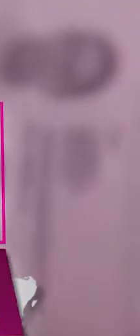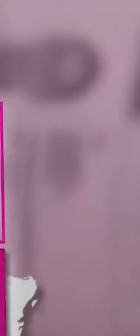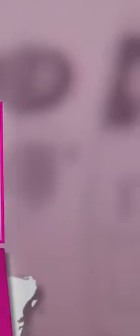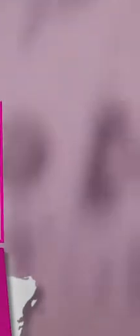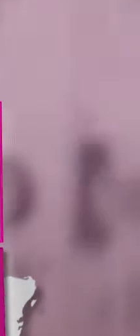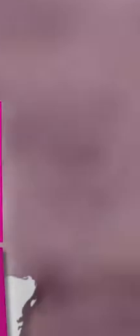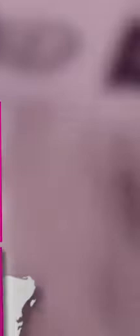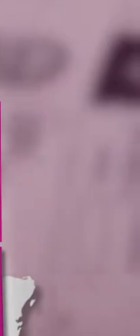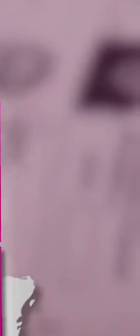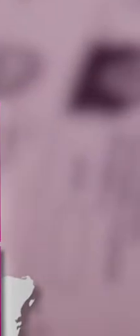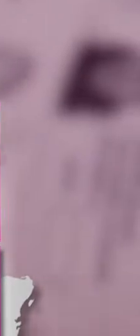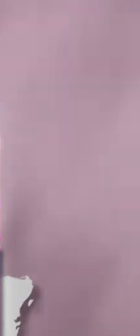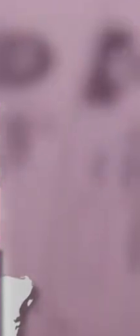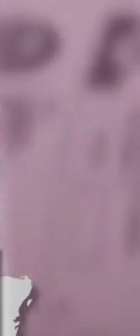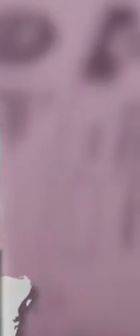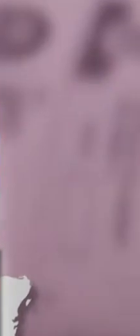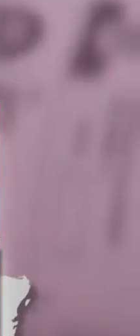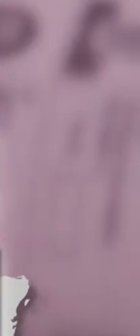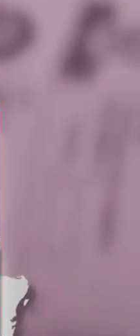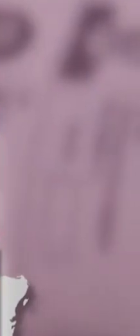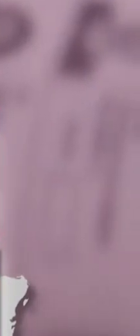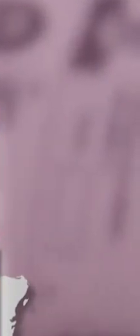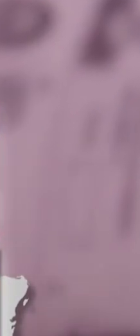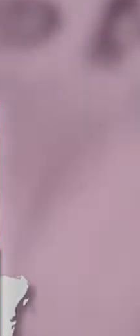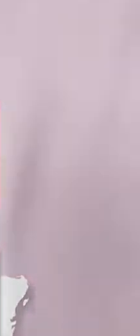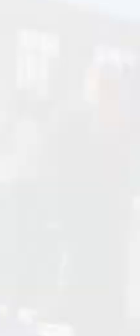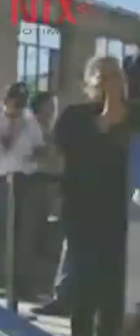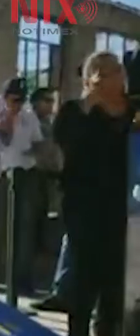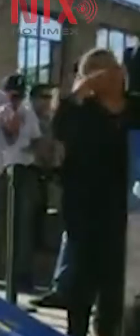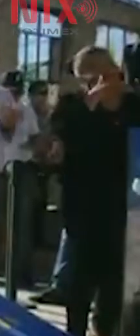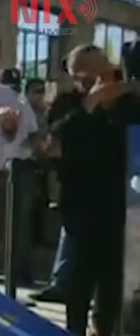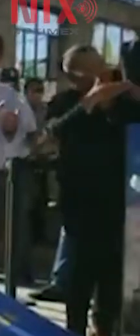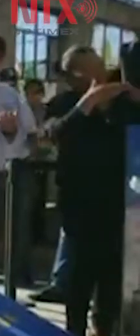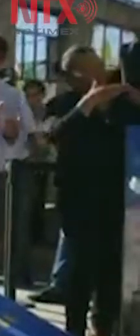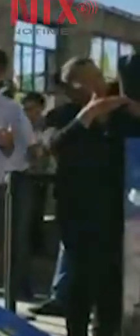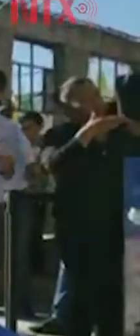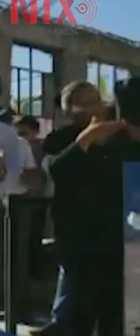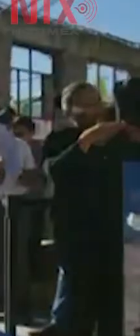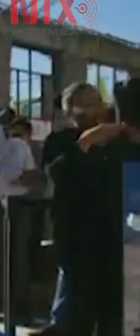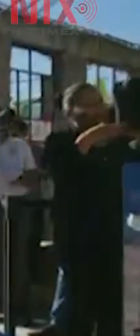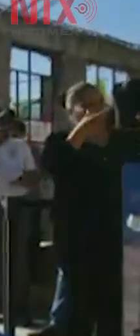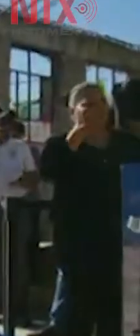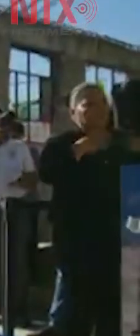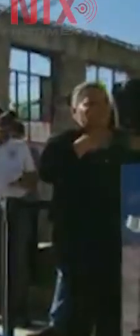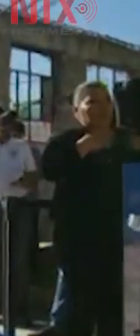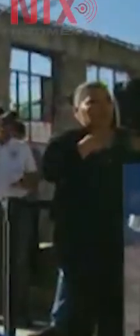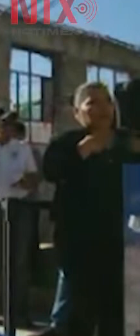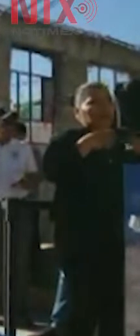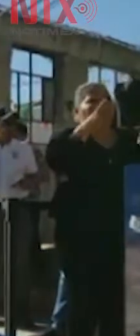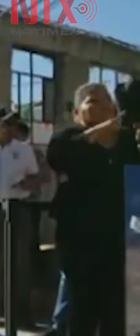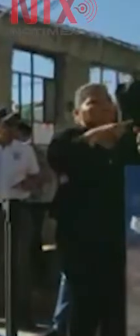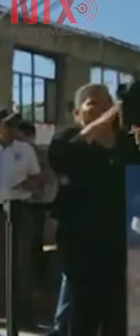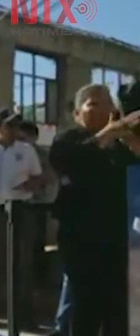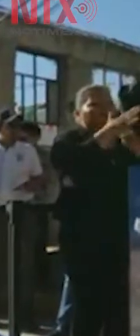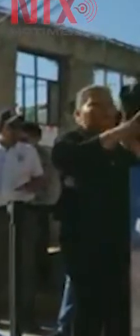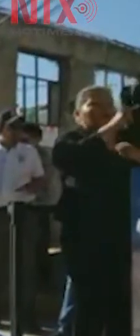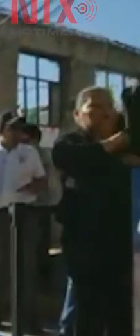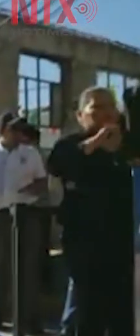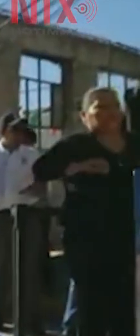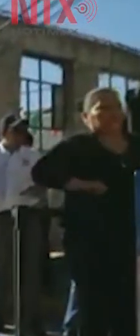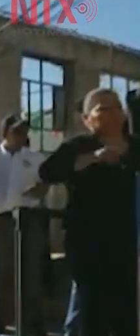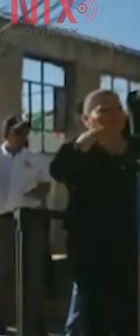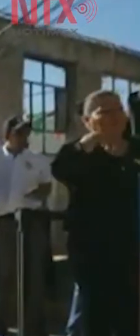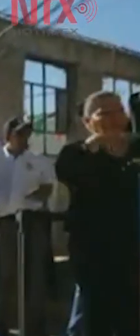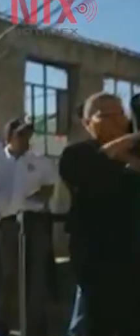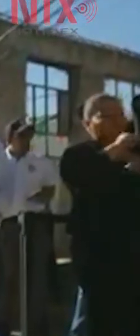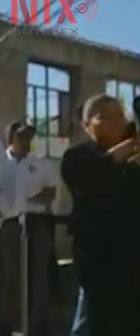Elecciones 2018. Cobertura especial. La candidata a la jefatura de gobierno de la Ciudad de México,